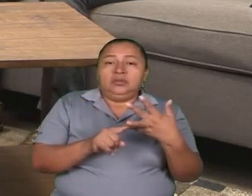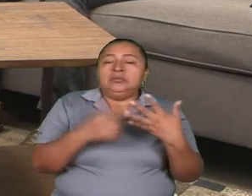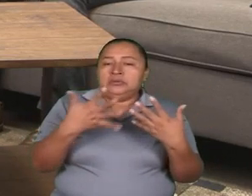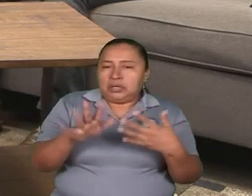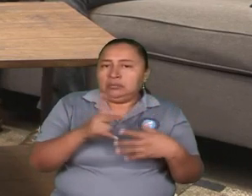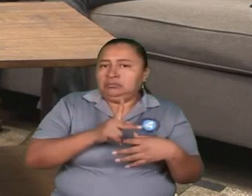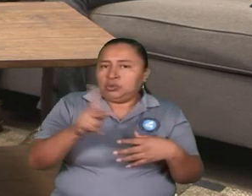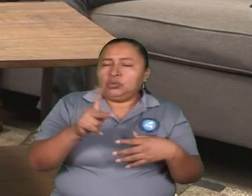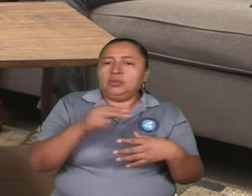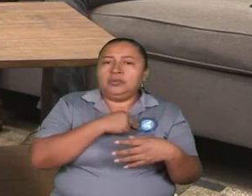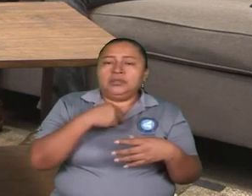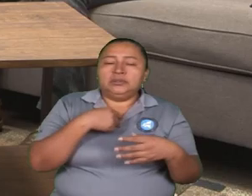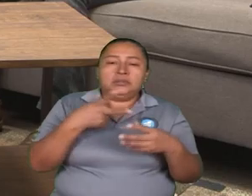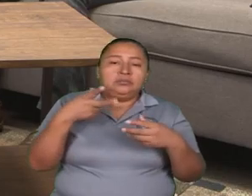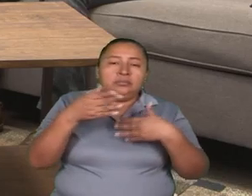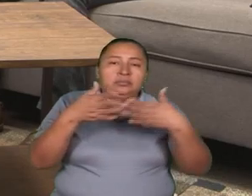hacer